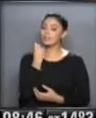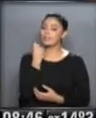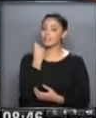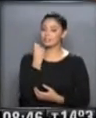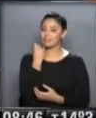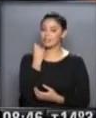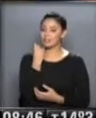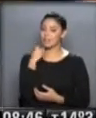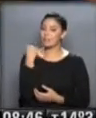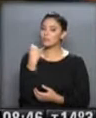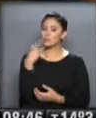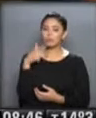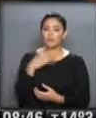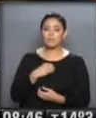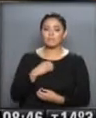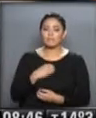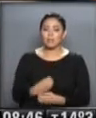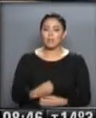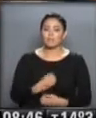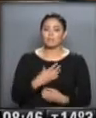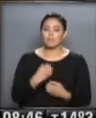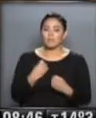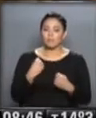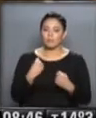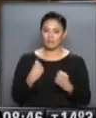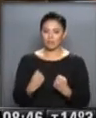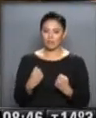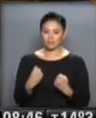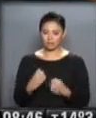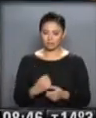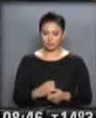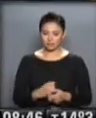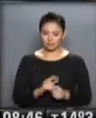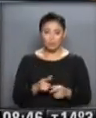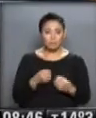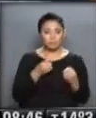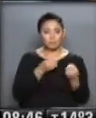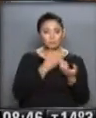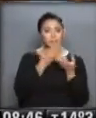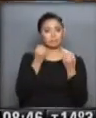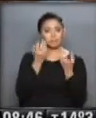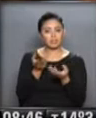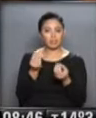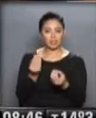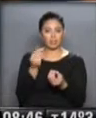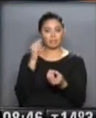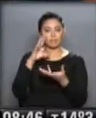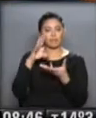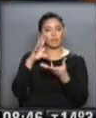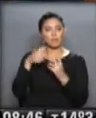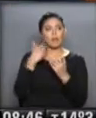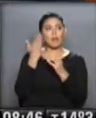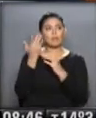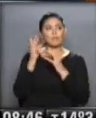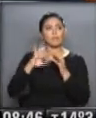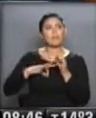importante porque la fortaleza y que le da y además la posibilidad de diseñar un nuevo